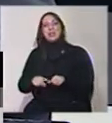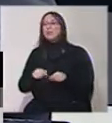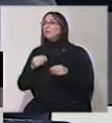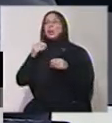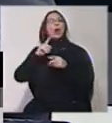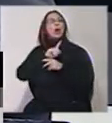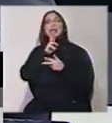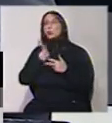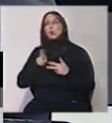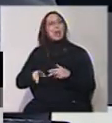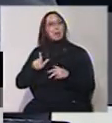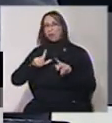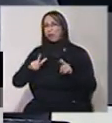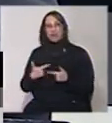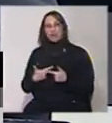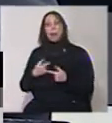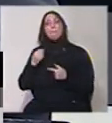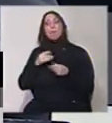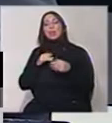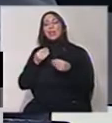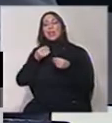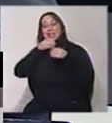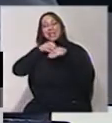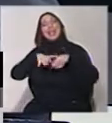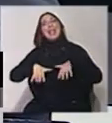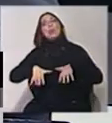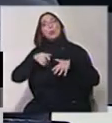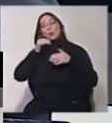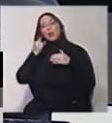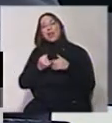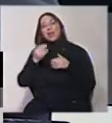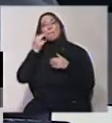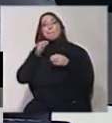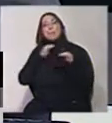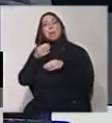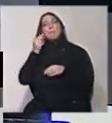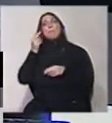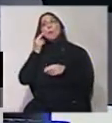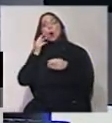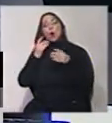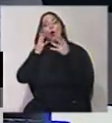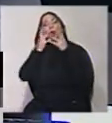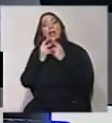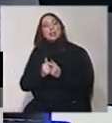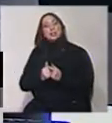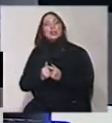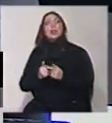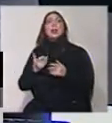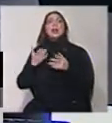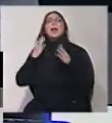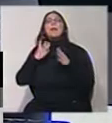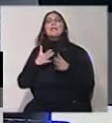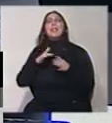ningún resultado, porque las estructuras que explican las problemáticas de las organizaciones criminales tipo maras y